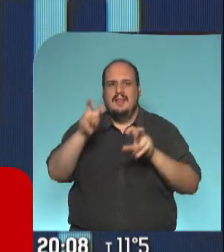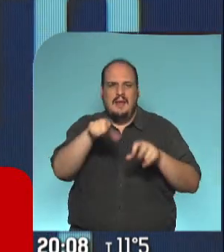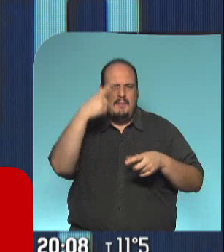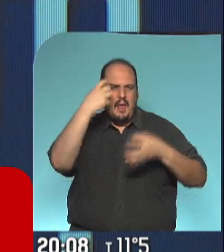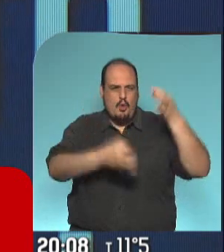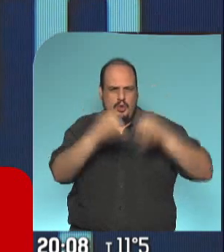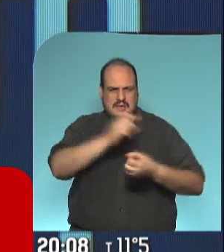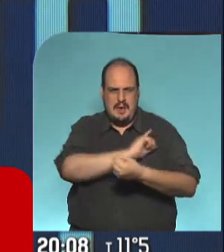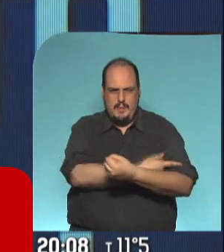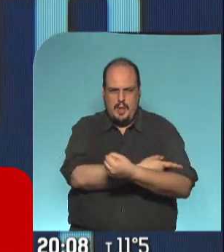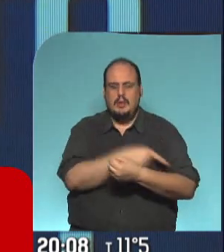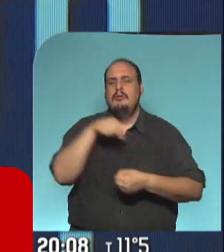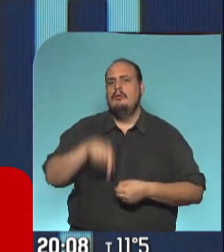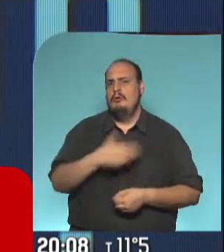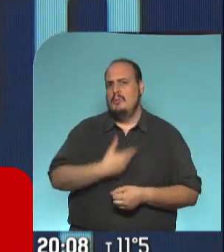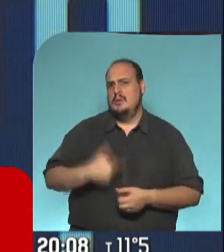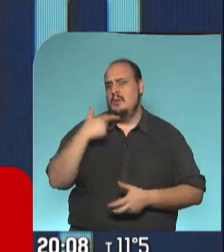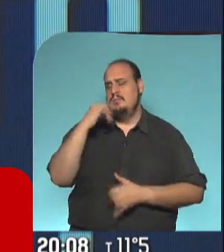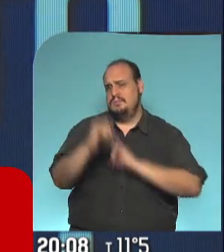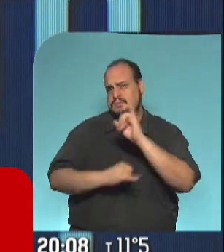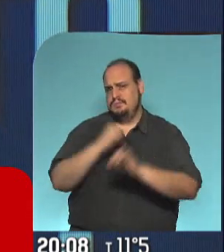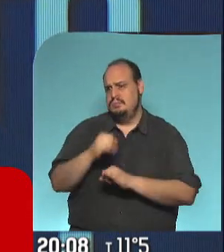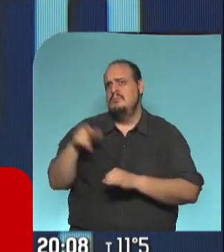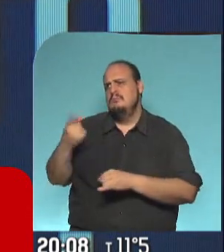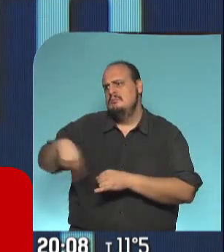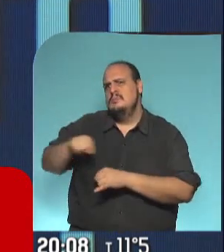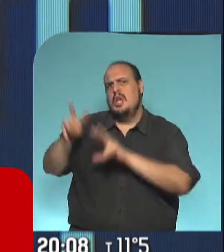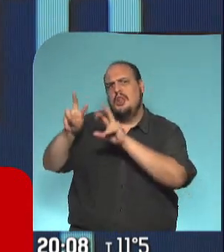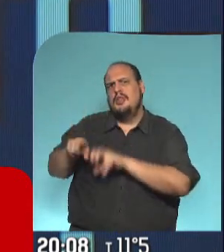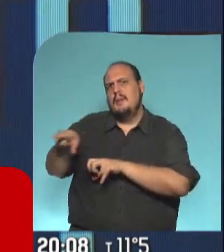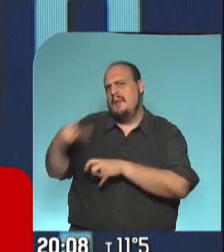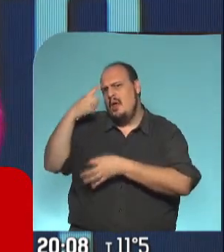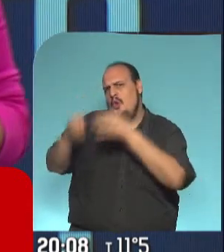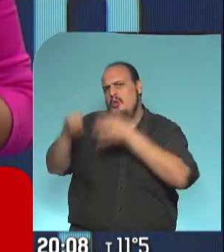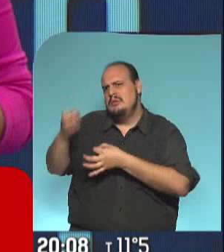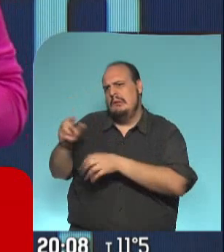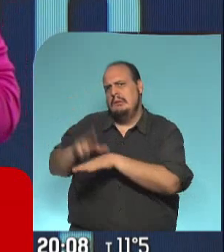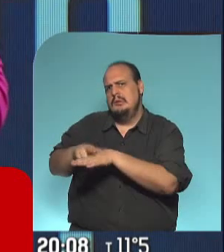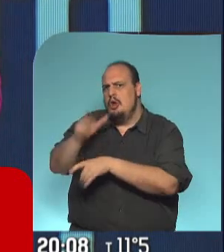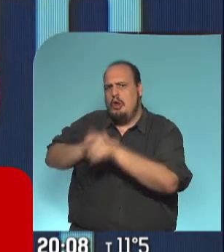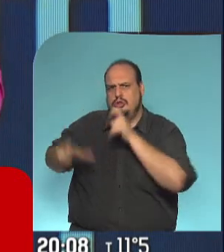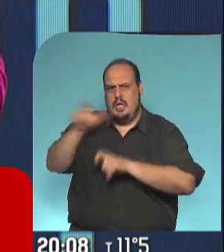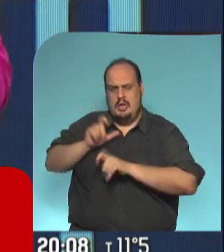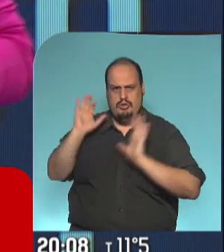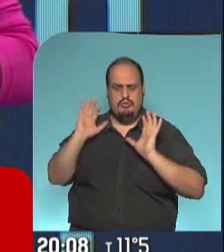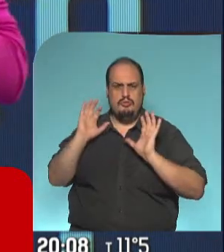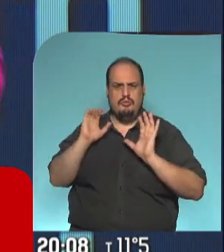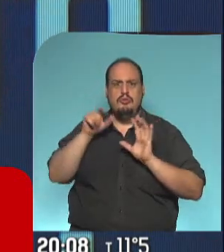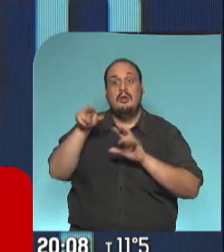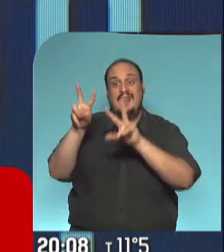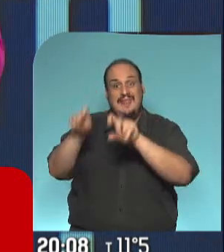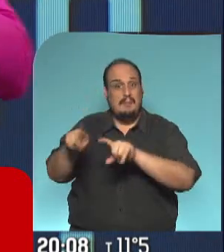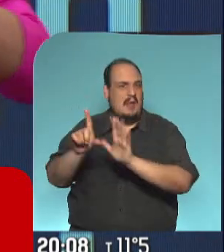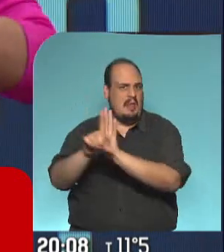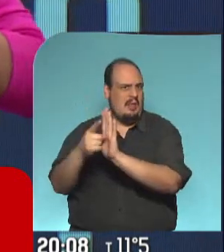Judicial. Así lo explicó hoy el presidente, dijo, me van a asesorar en temas que conciernen al Poder Judicial. Esto es otra cosa. Entonces, cuando en la